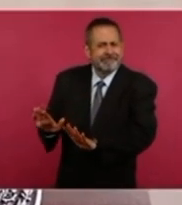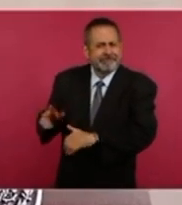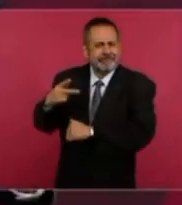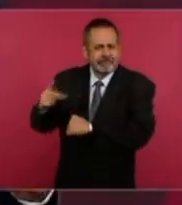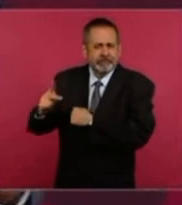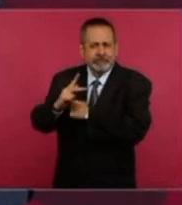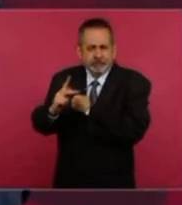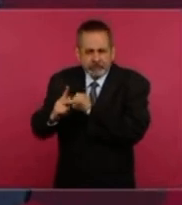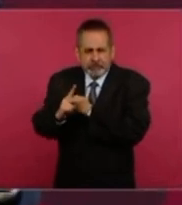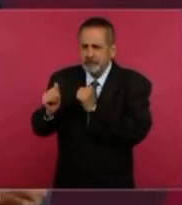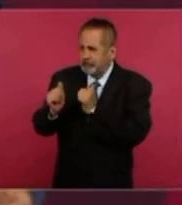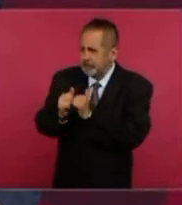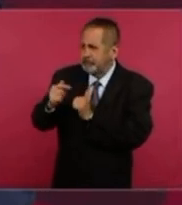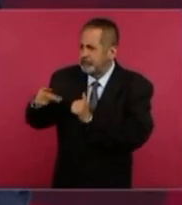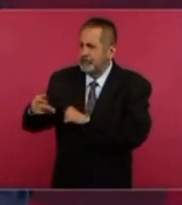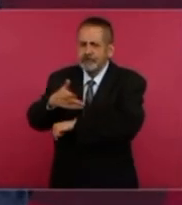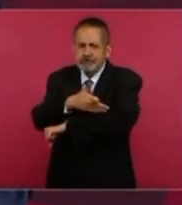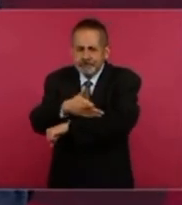con sus familiares